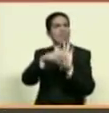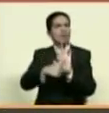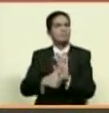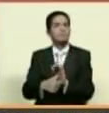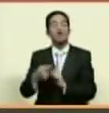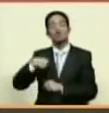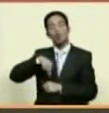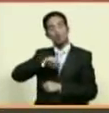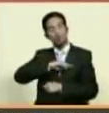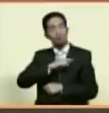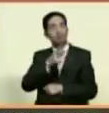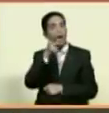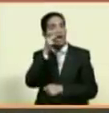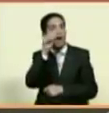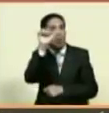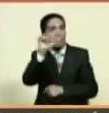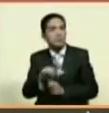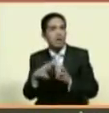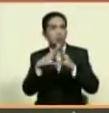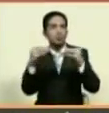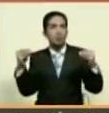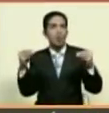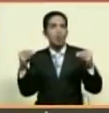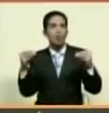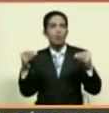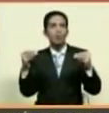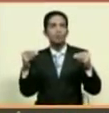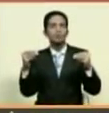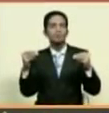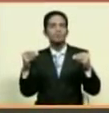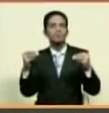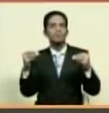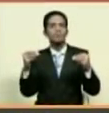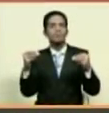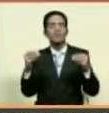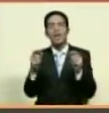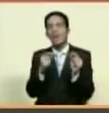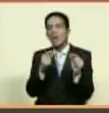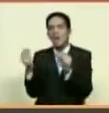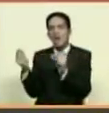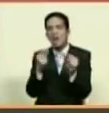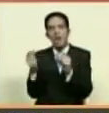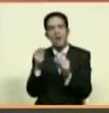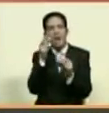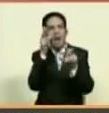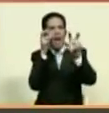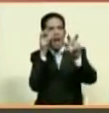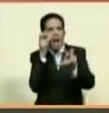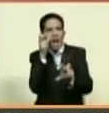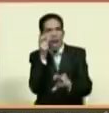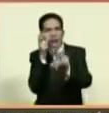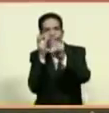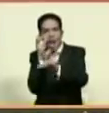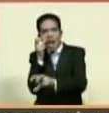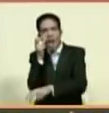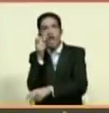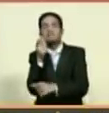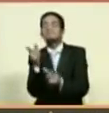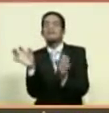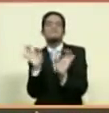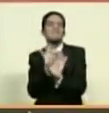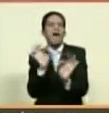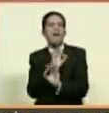escuchando a todos para que una vez que adoptemos las medidas necesarias, nadie se